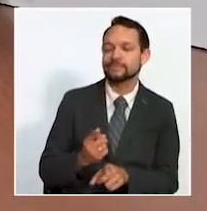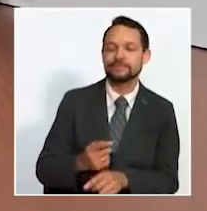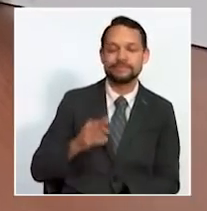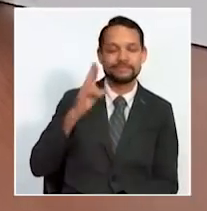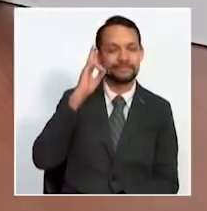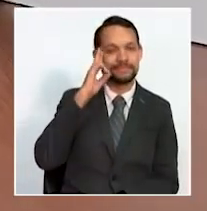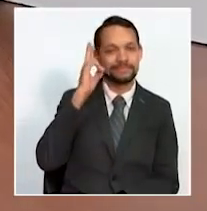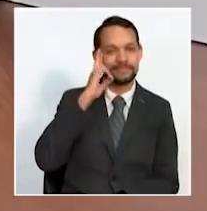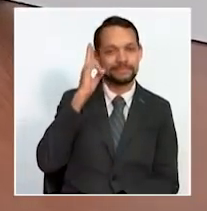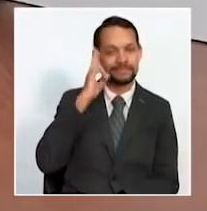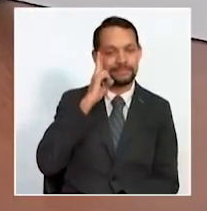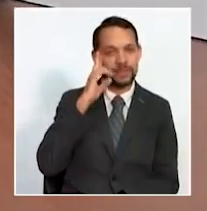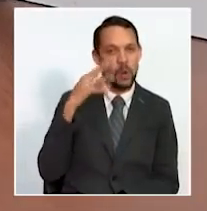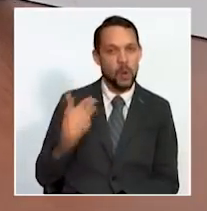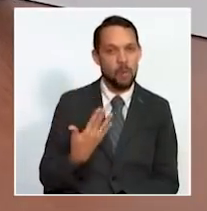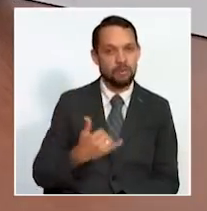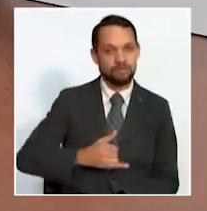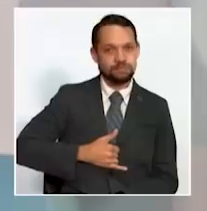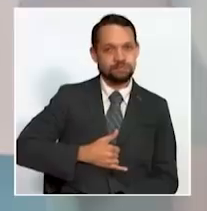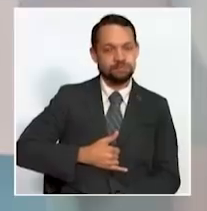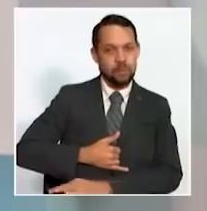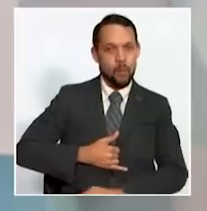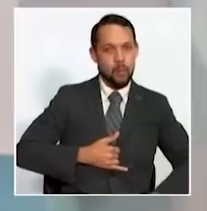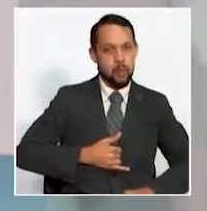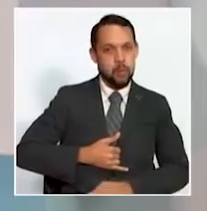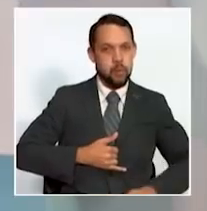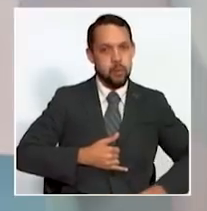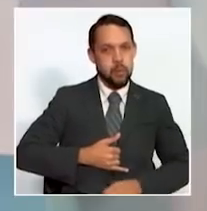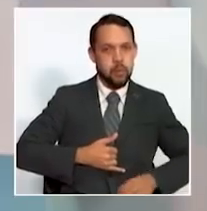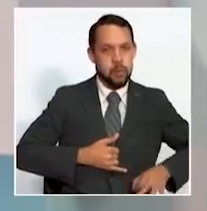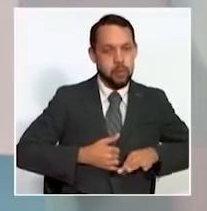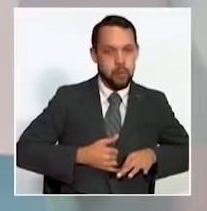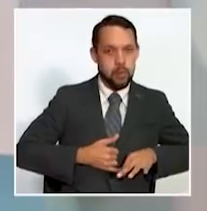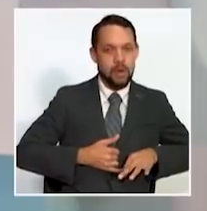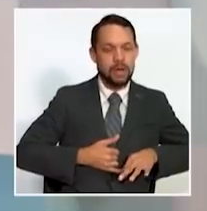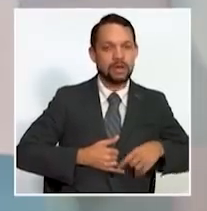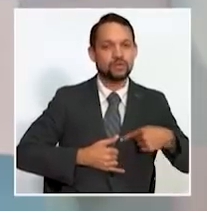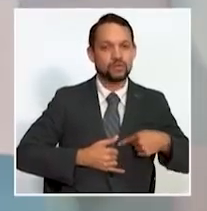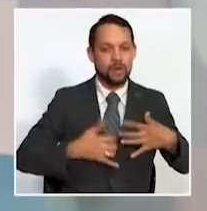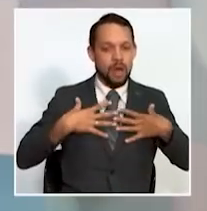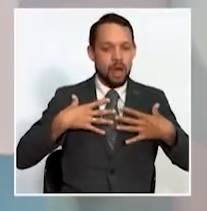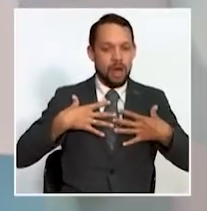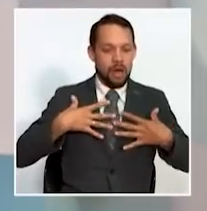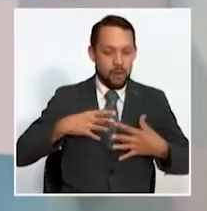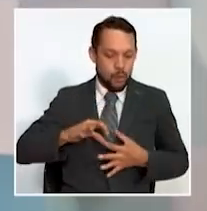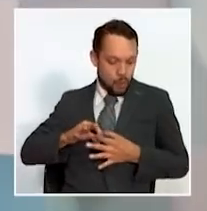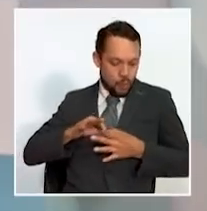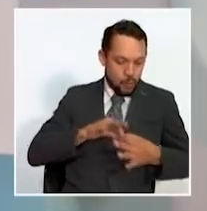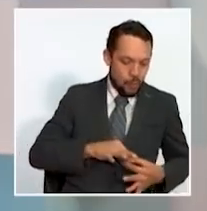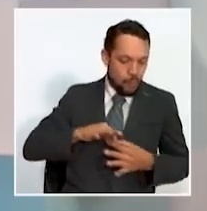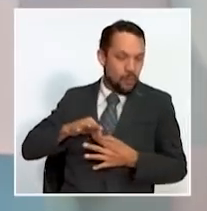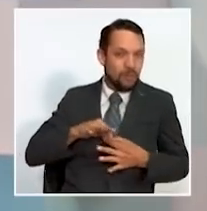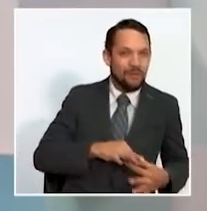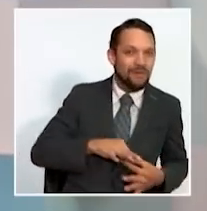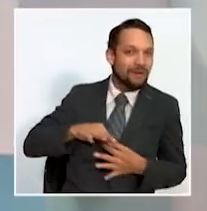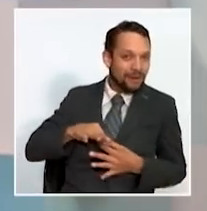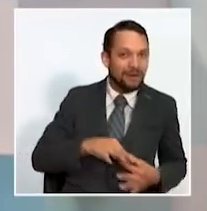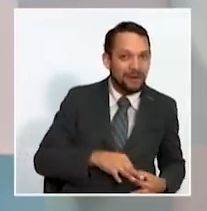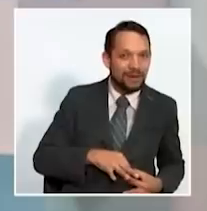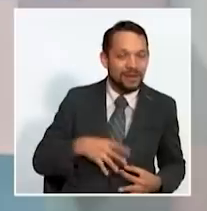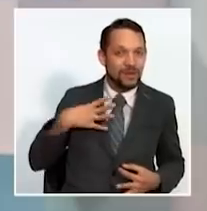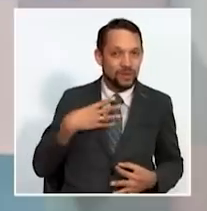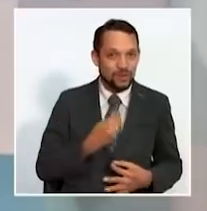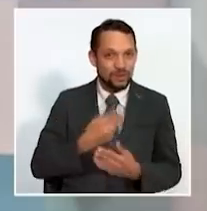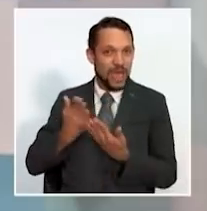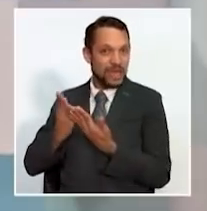relación de intestino con el pulmón. Si bien es cierto, él que es especializado en medicina china también, cuando estudiamos medicina